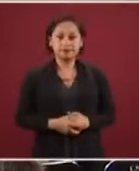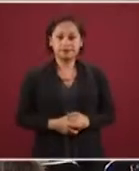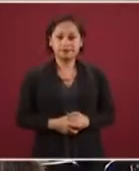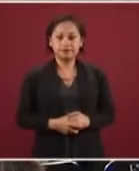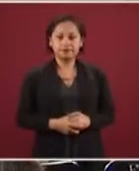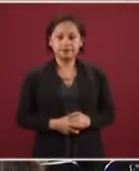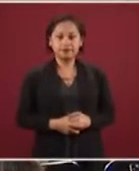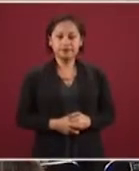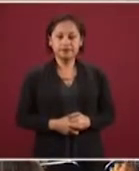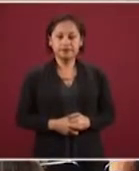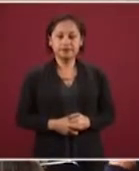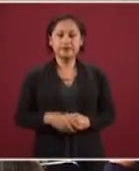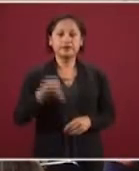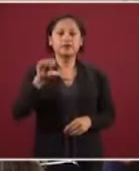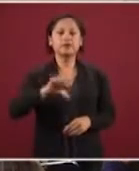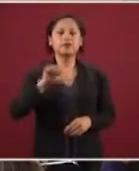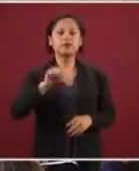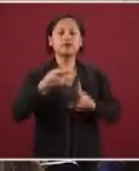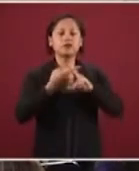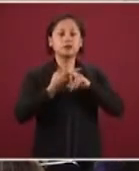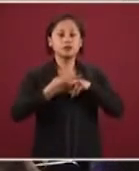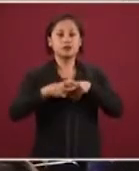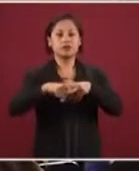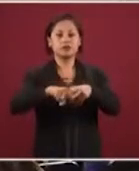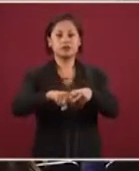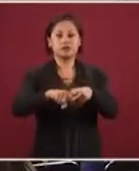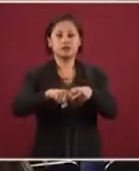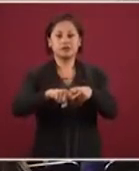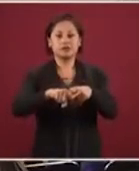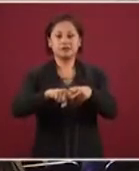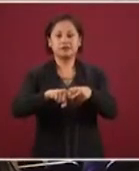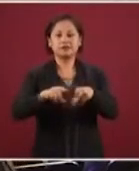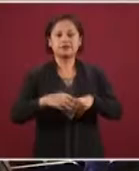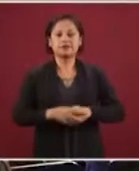Hoy inicio un recorrido